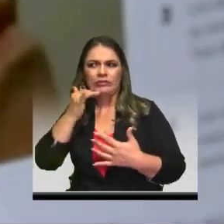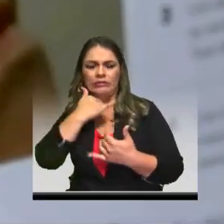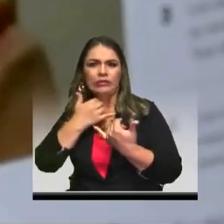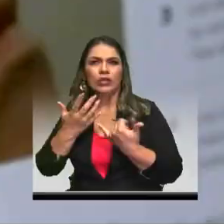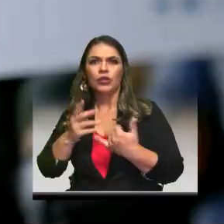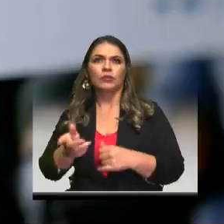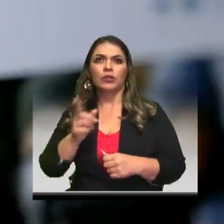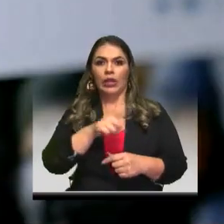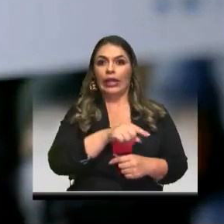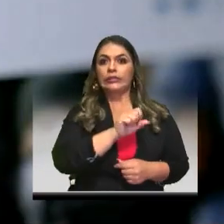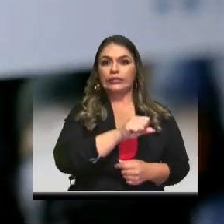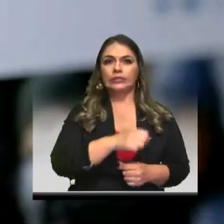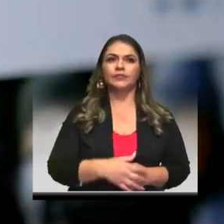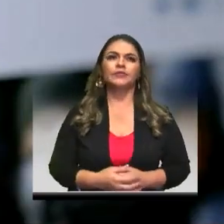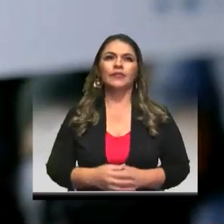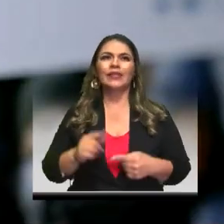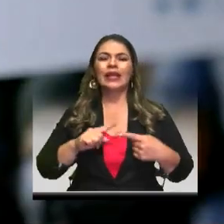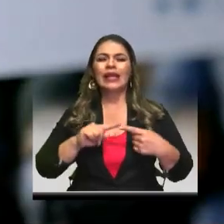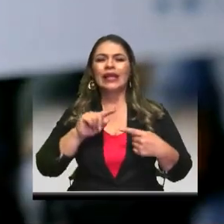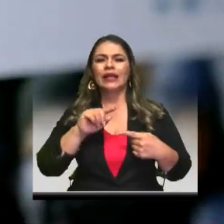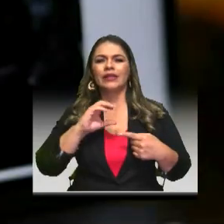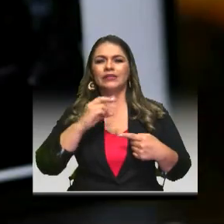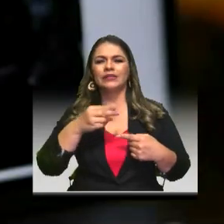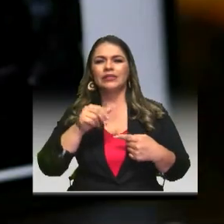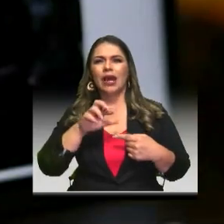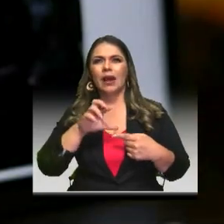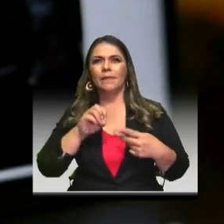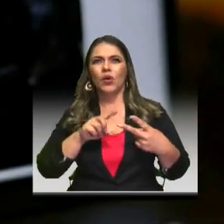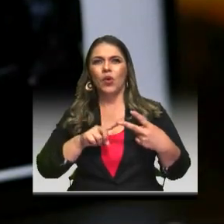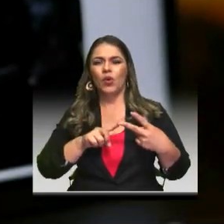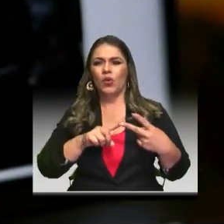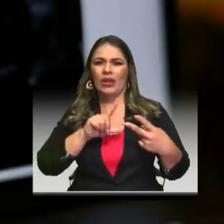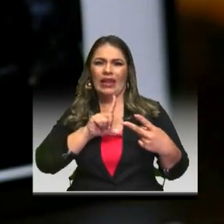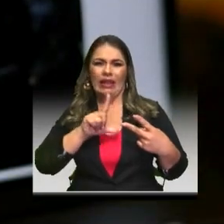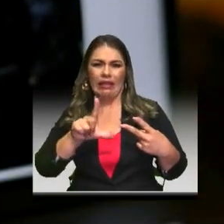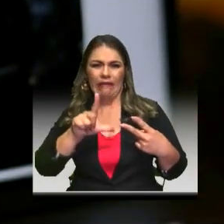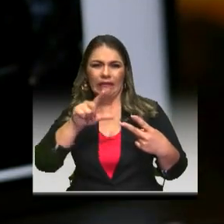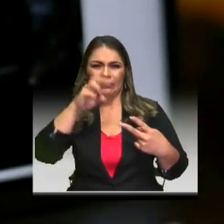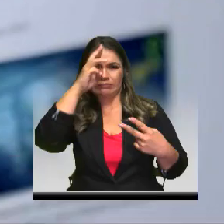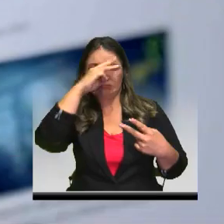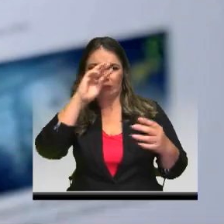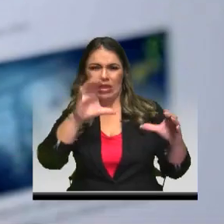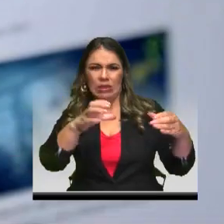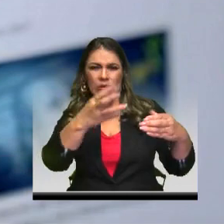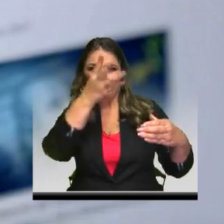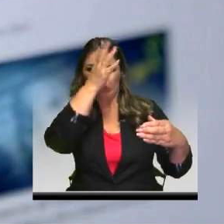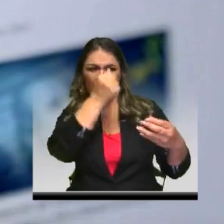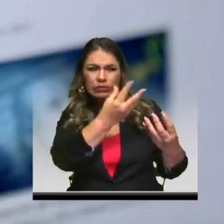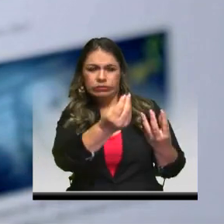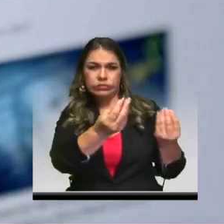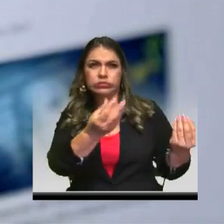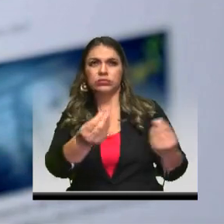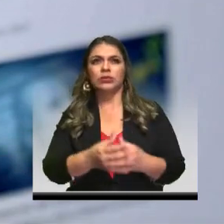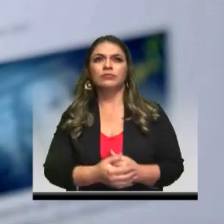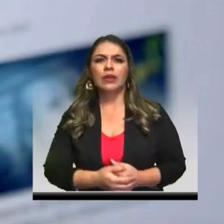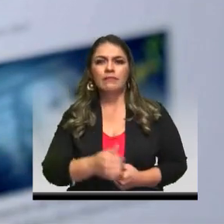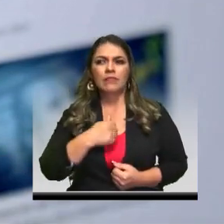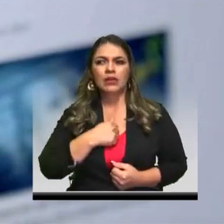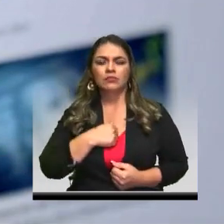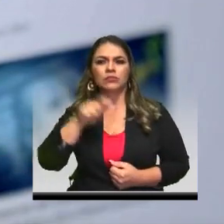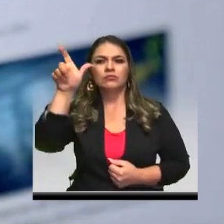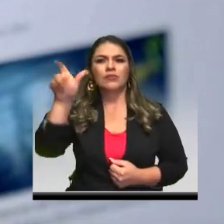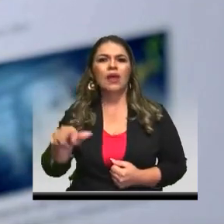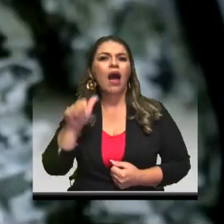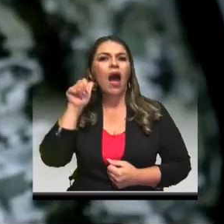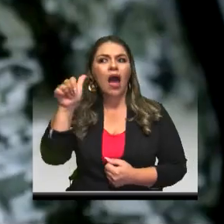El Chapo Guzmán y Damaso López el Licenciado o líderes del cartel de Sinaloa se han confiado a Mónica y han sido